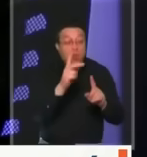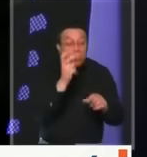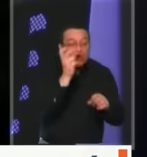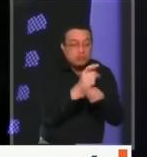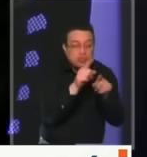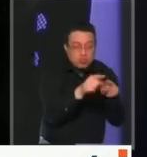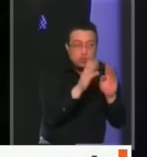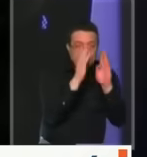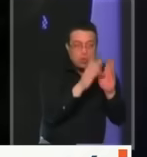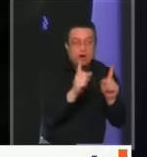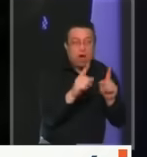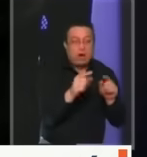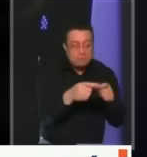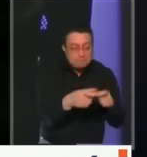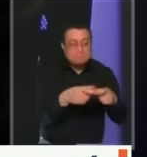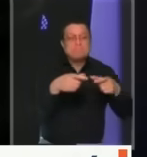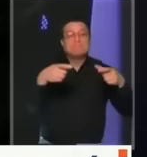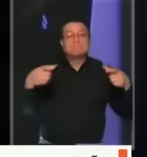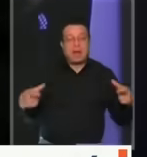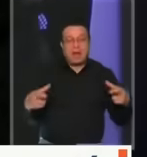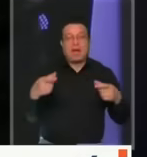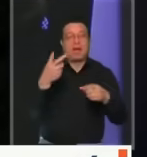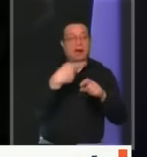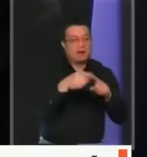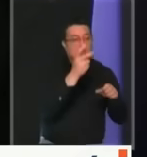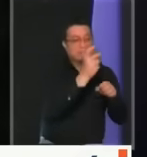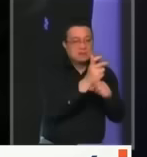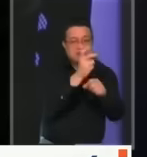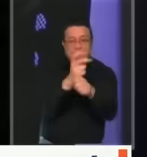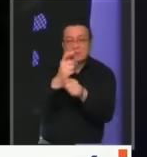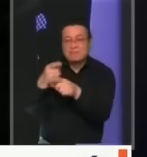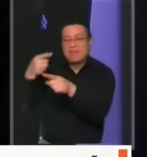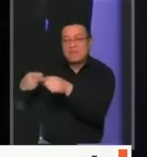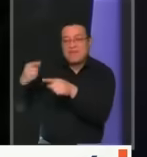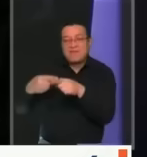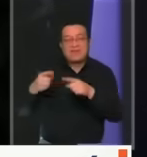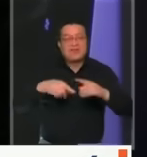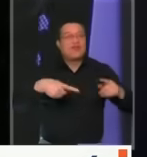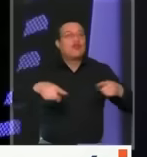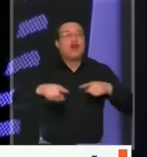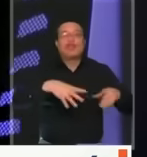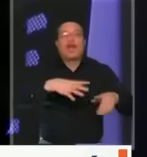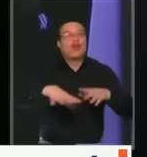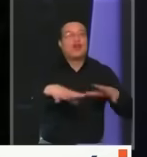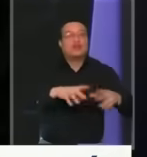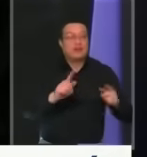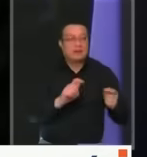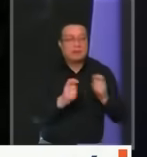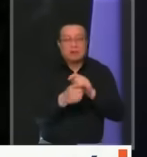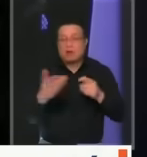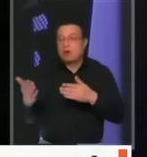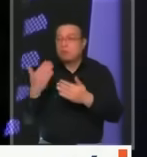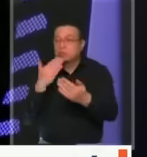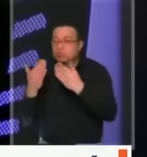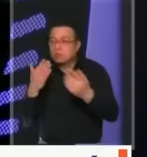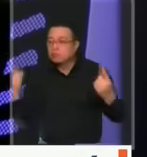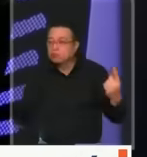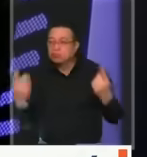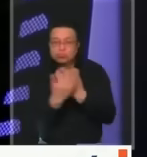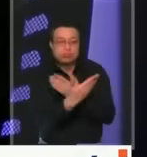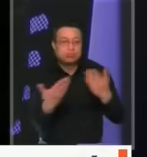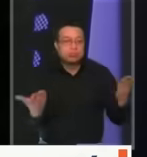sino que amplía el espectro delictual donde la variable y la dinámica los lleva también a conversar, no solamente en un